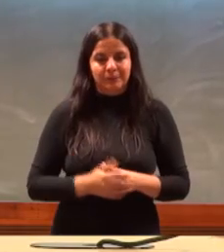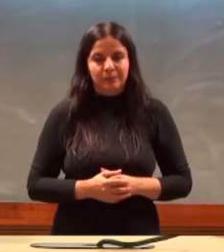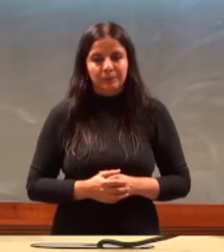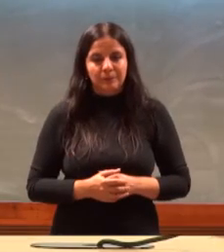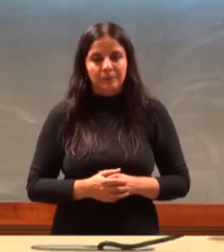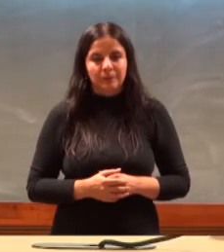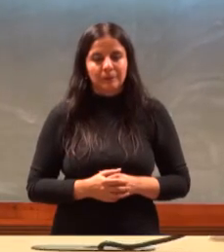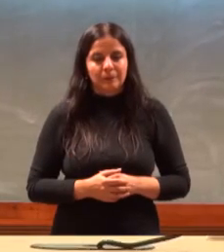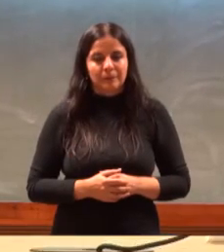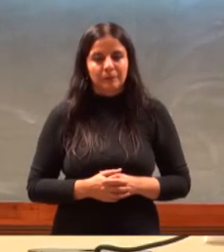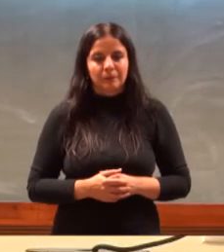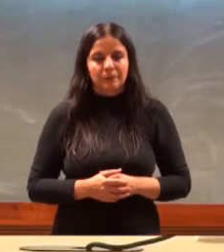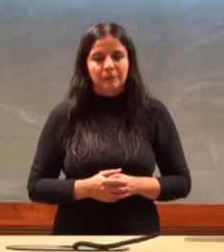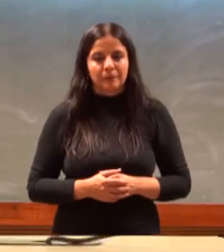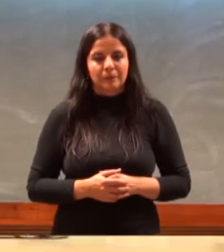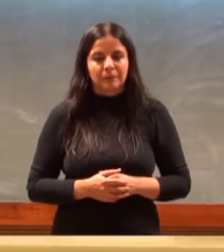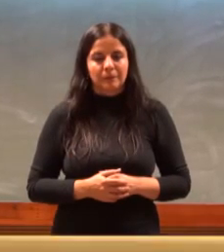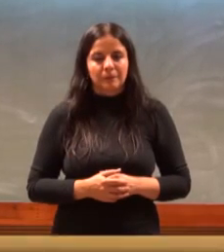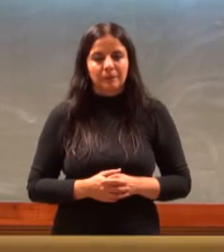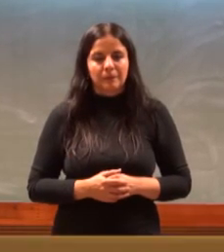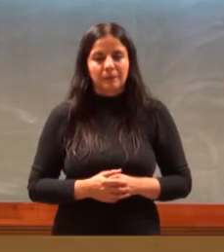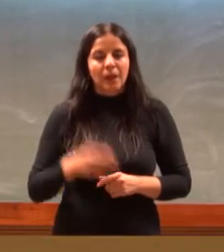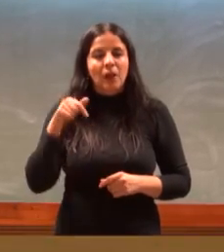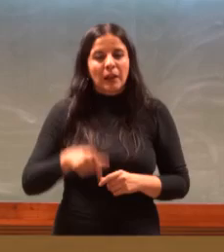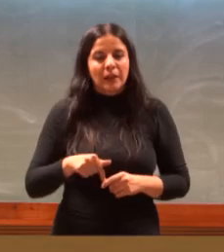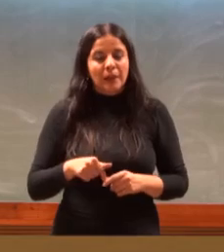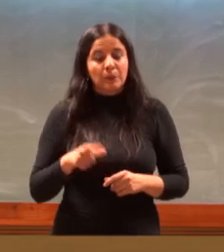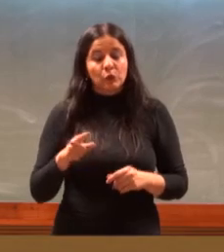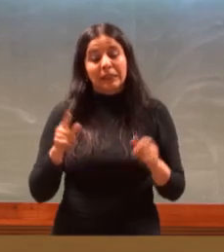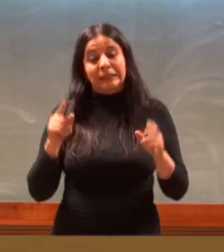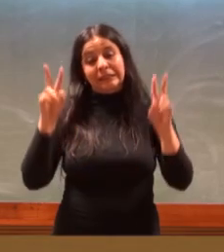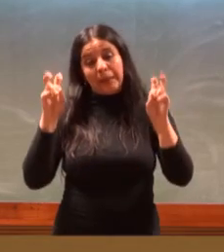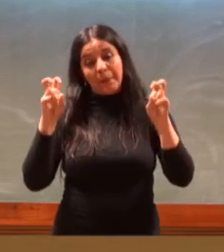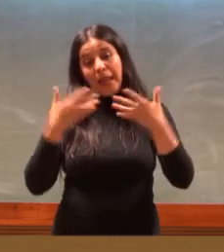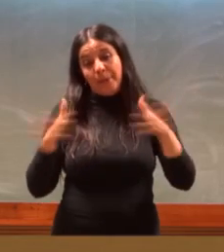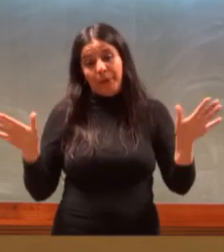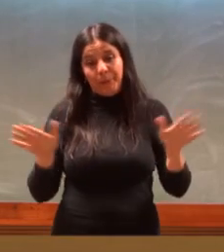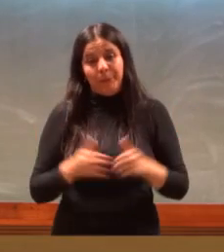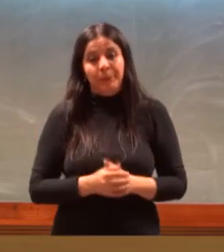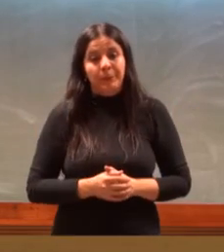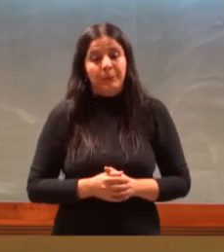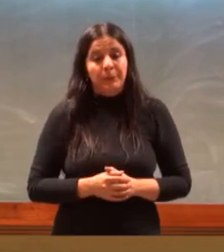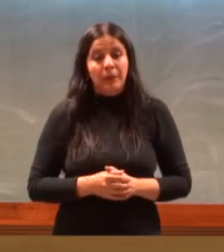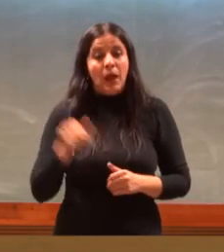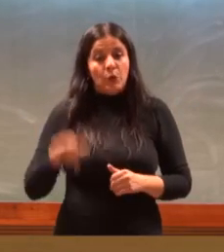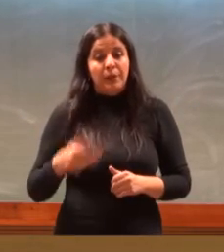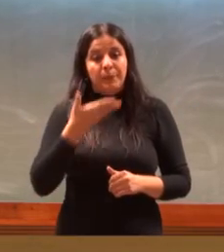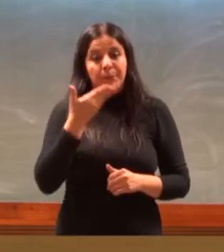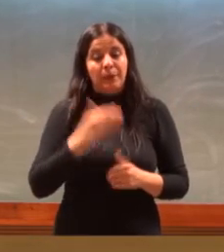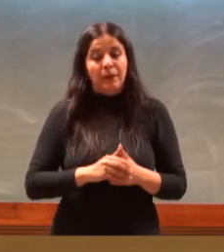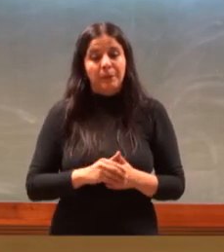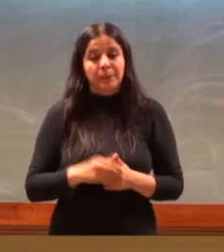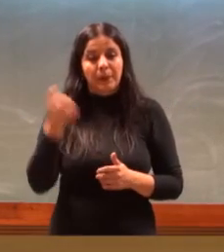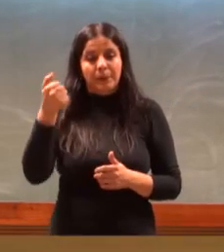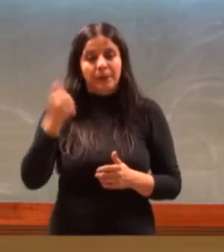Gracias estamos en el bloque de temática libre ahora es el turno de